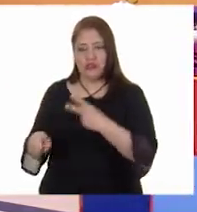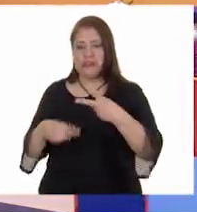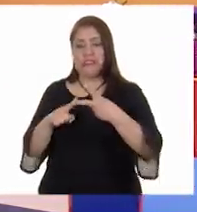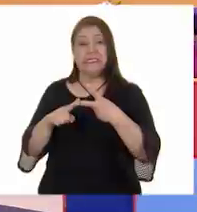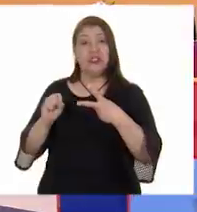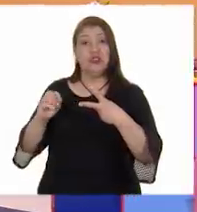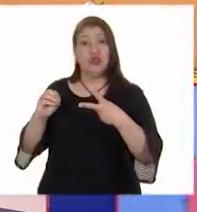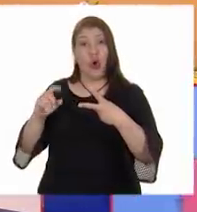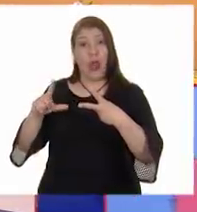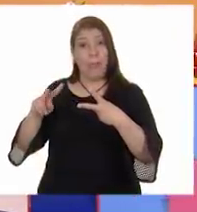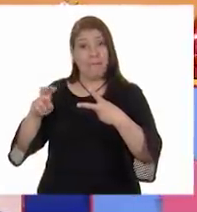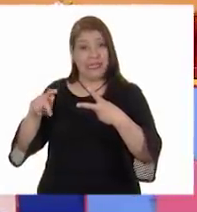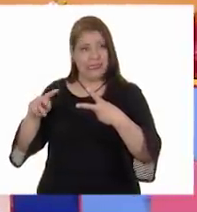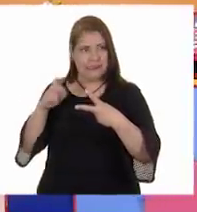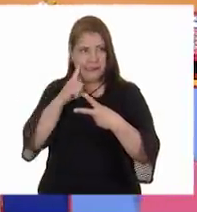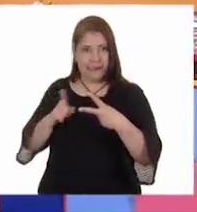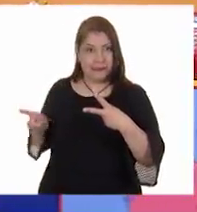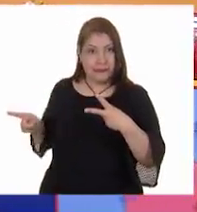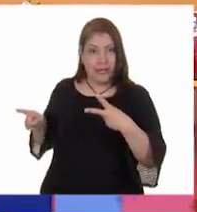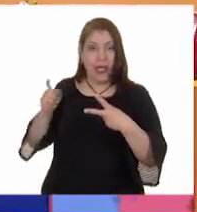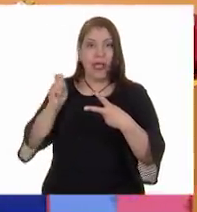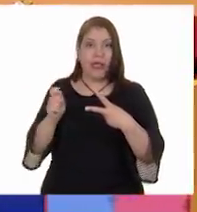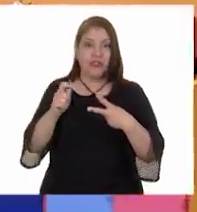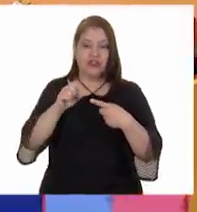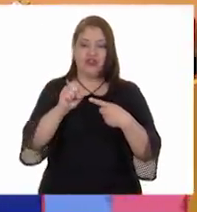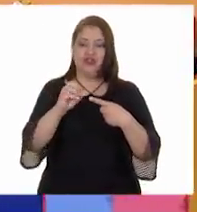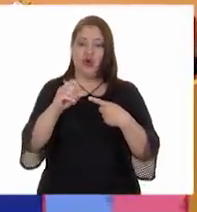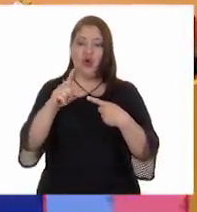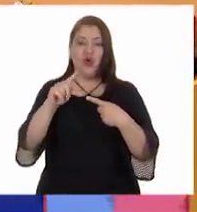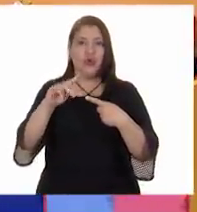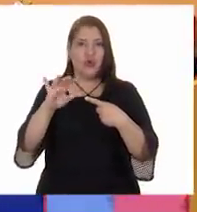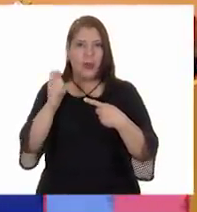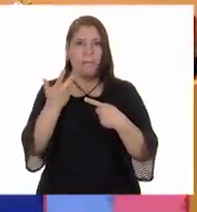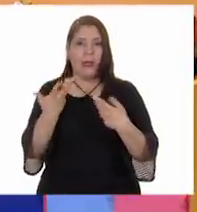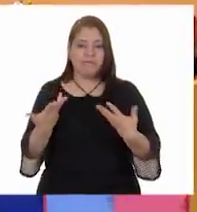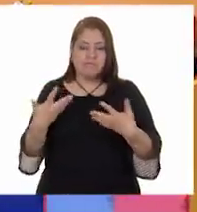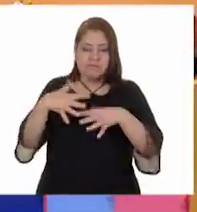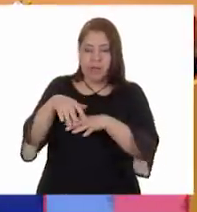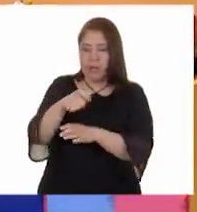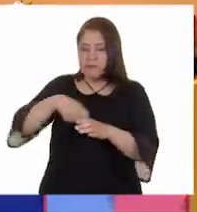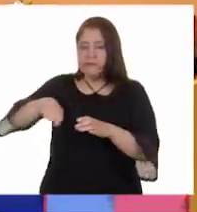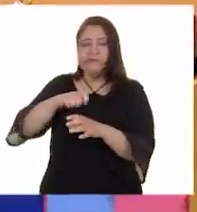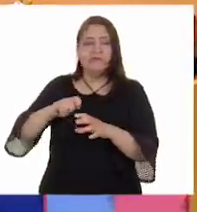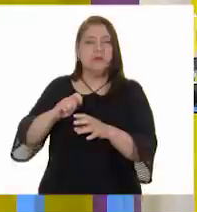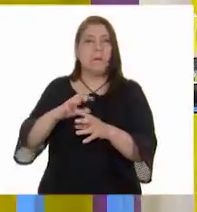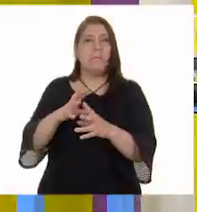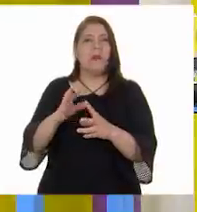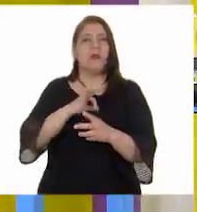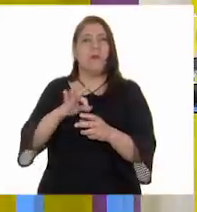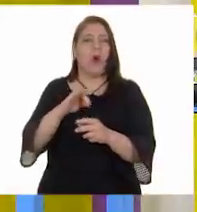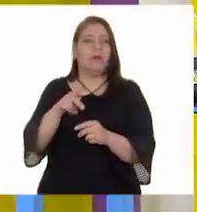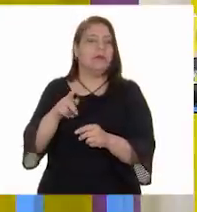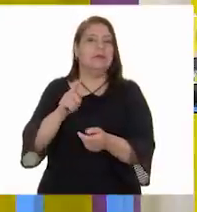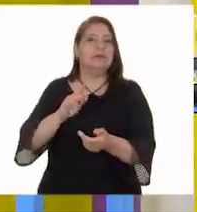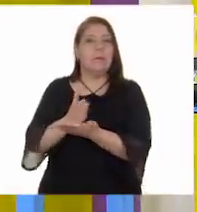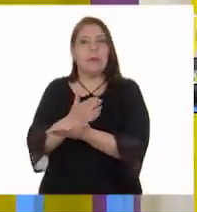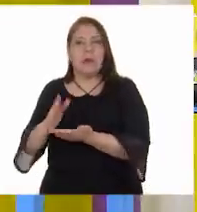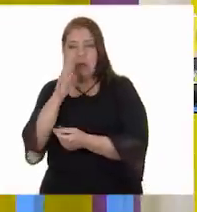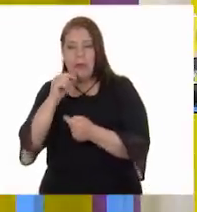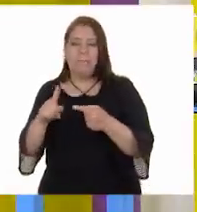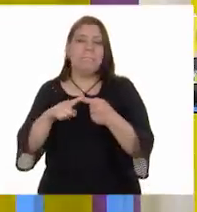Uh-huh. Los solutos eran aquellos que se disuelven o se integran al solvente. En el caso del agua con